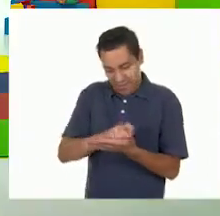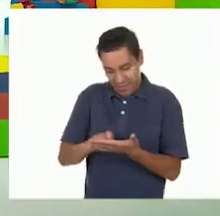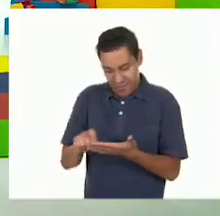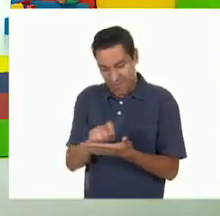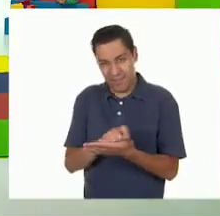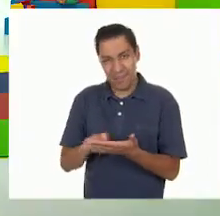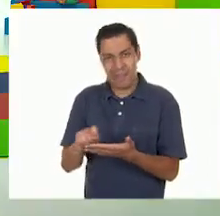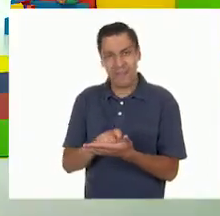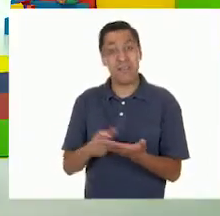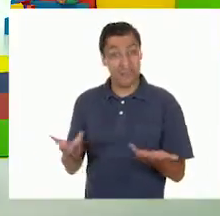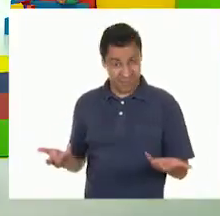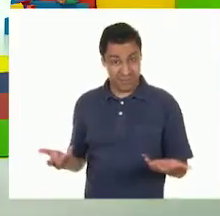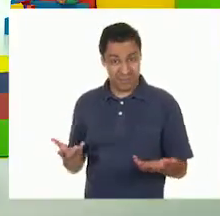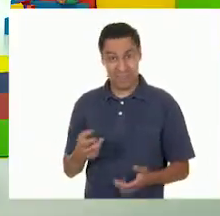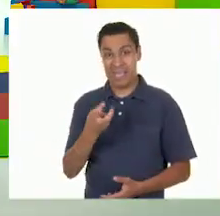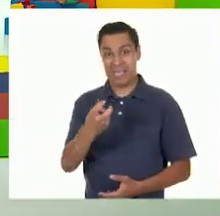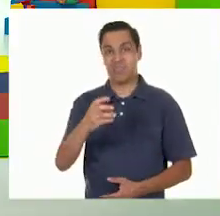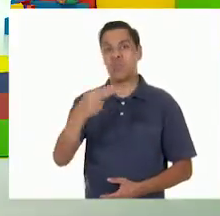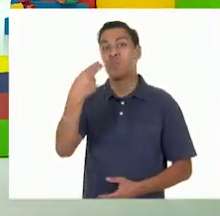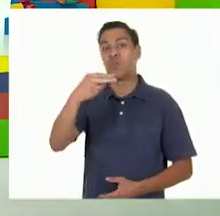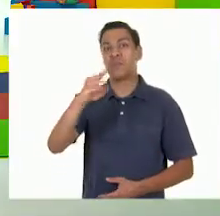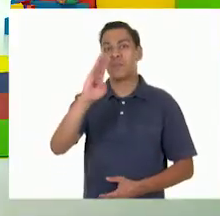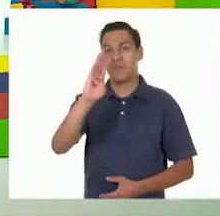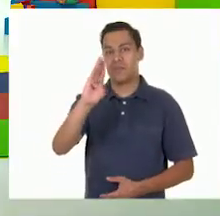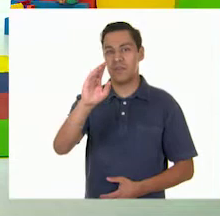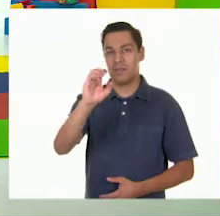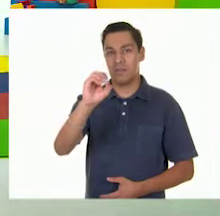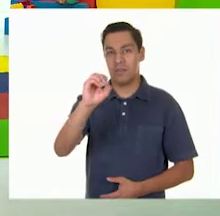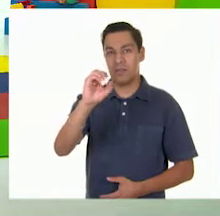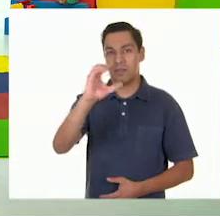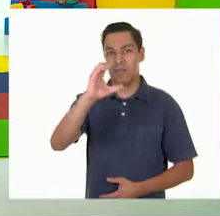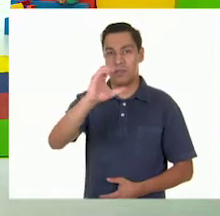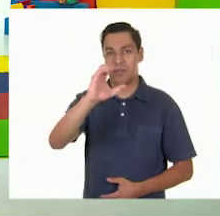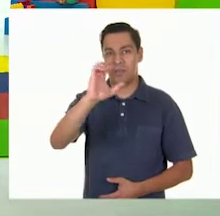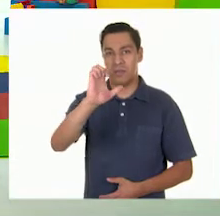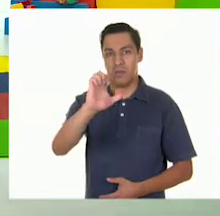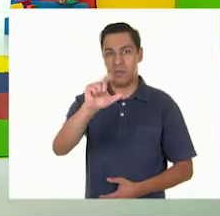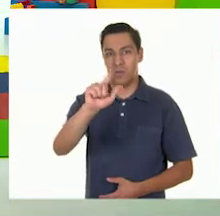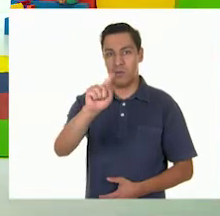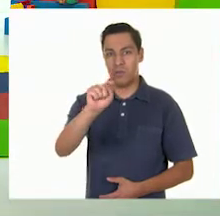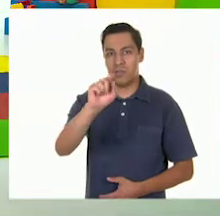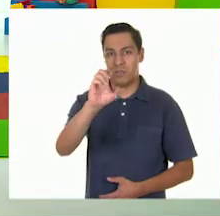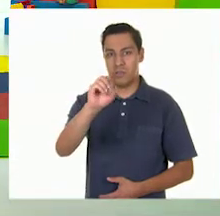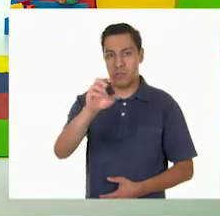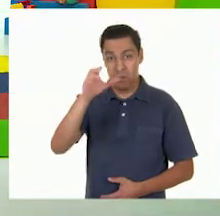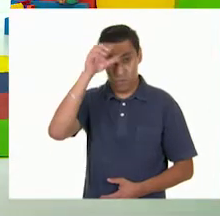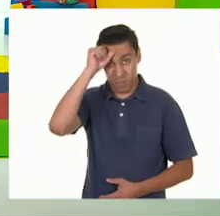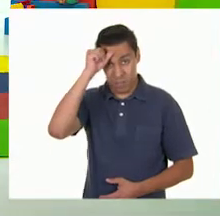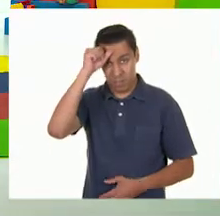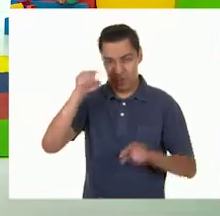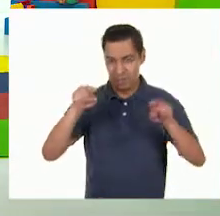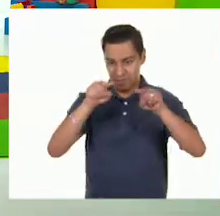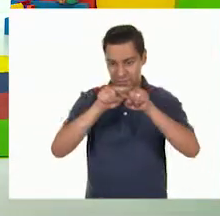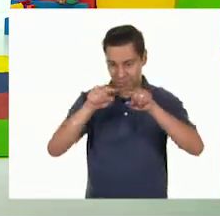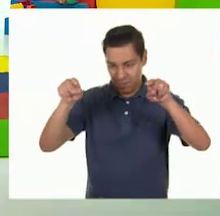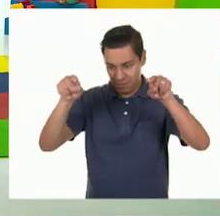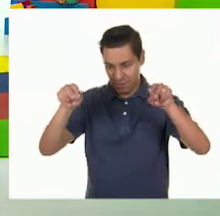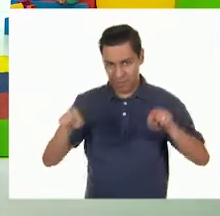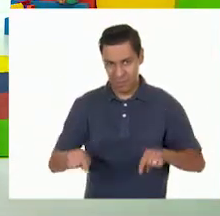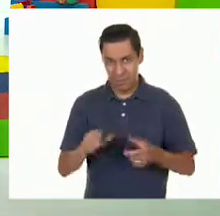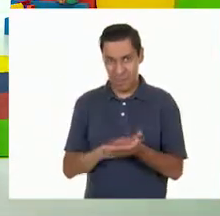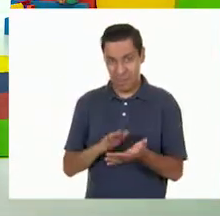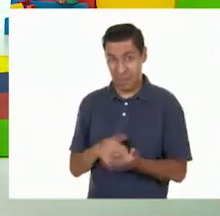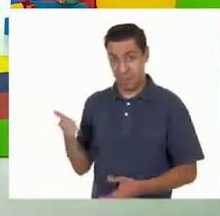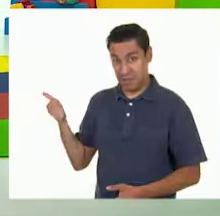pues qué les parece si hacemos el boceto del alebrije que se imaginaron sólo necesitan una